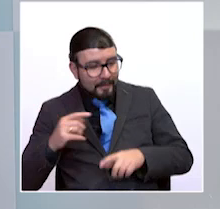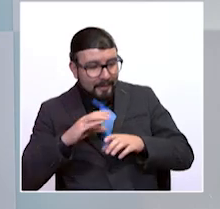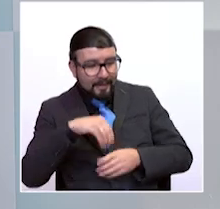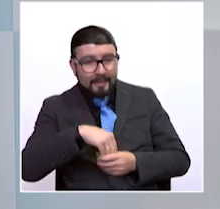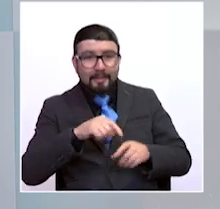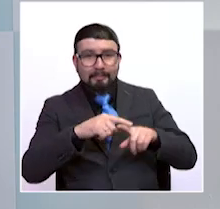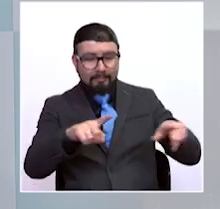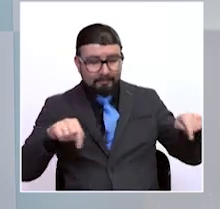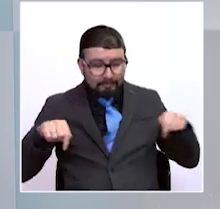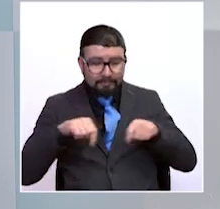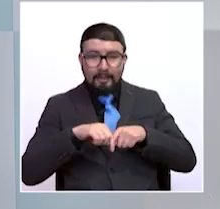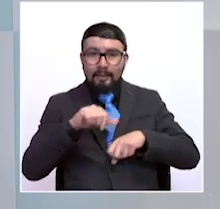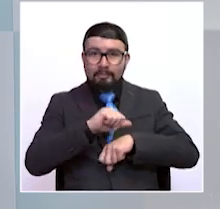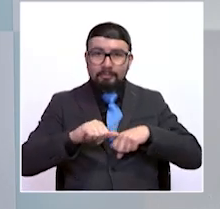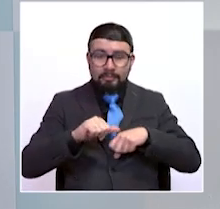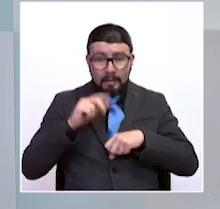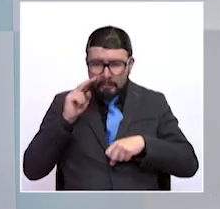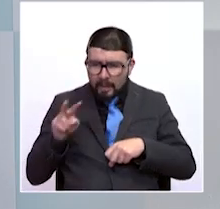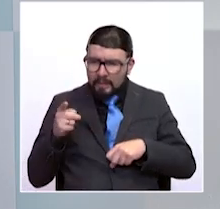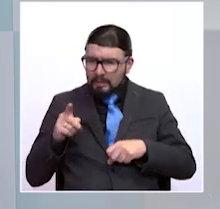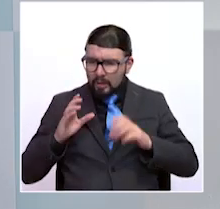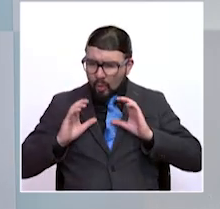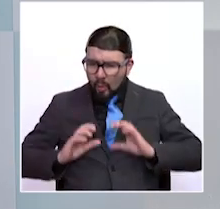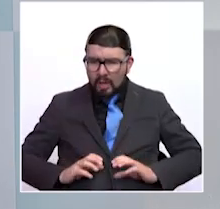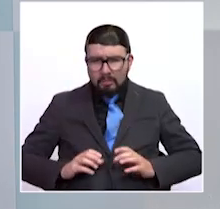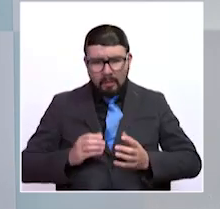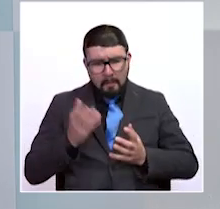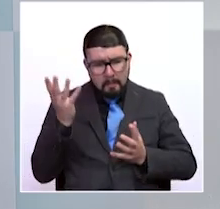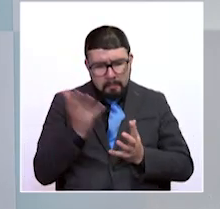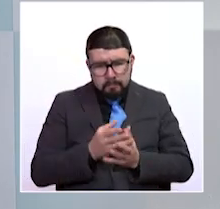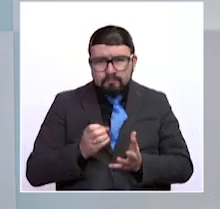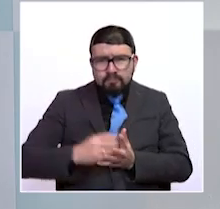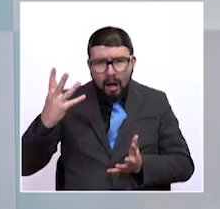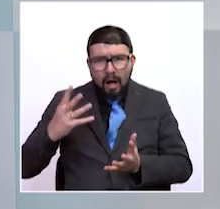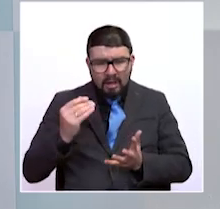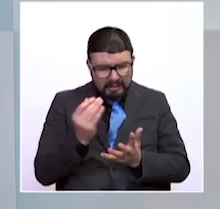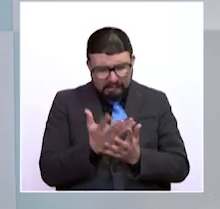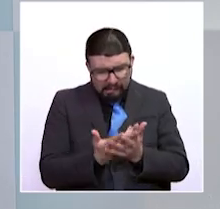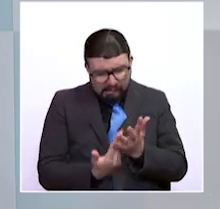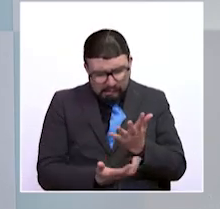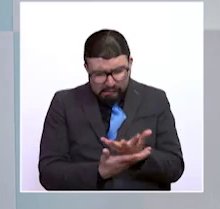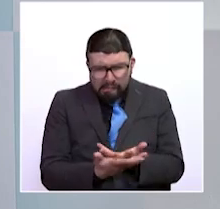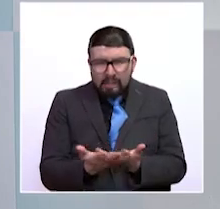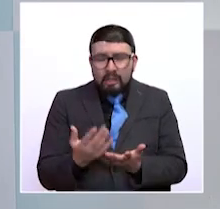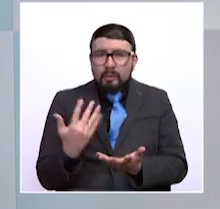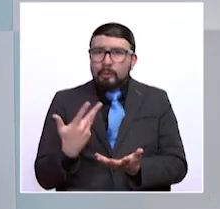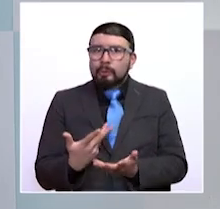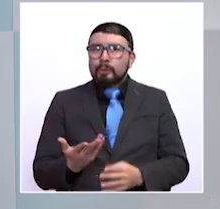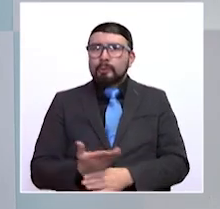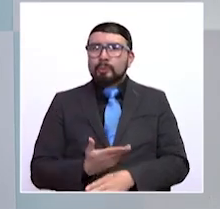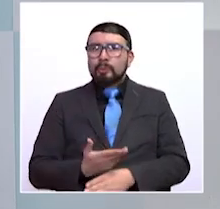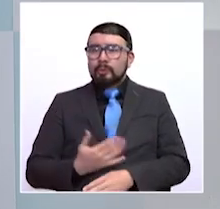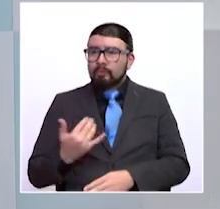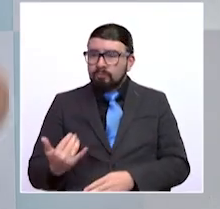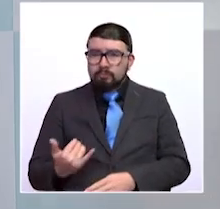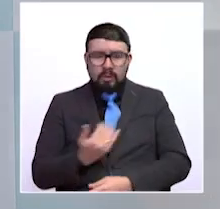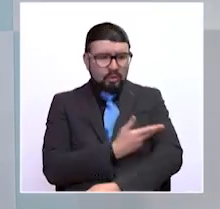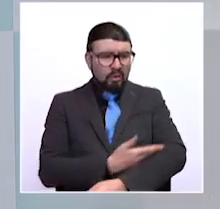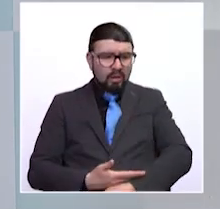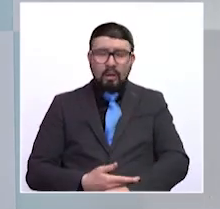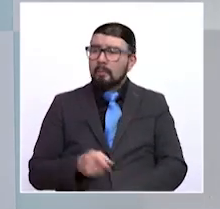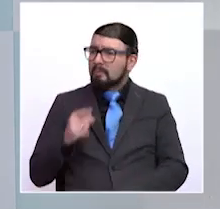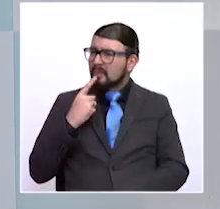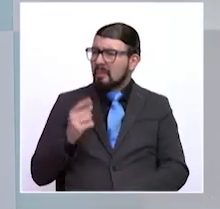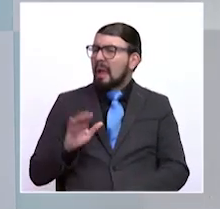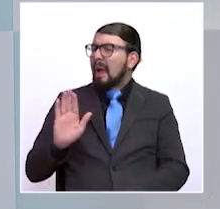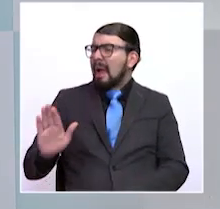de ver cuerpos destrozados por efecto de la pólvora, donde infortunadamente mucha gente dice, como son